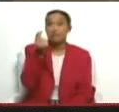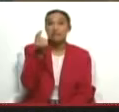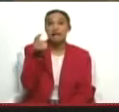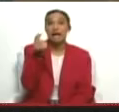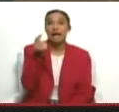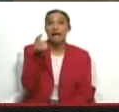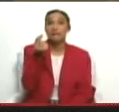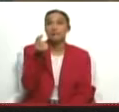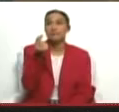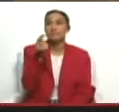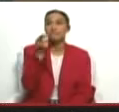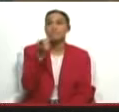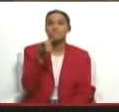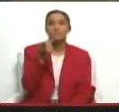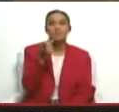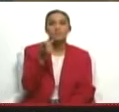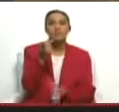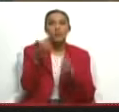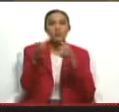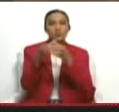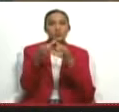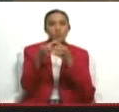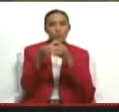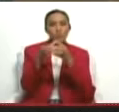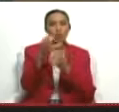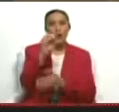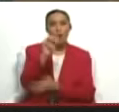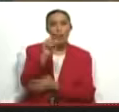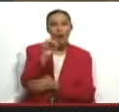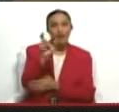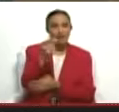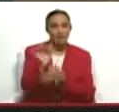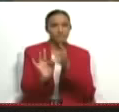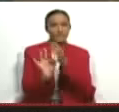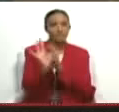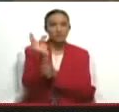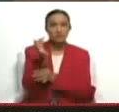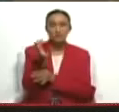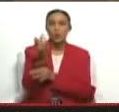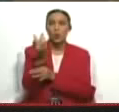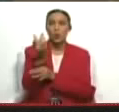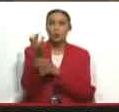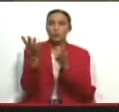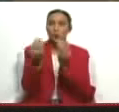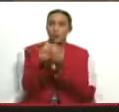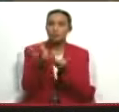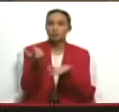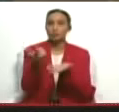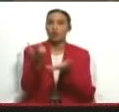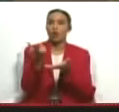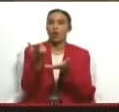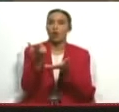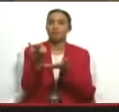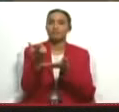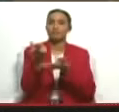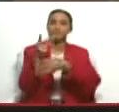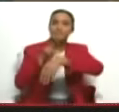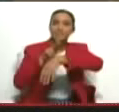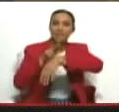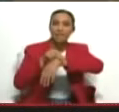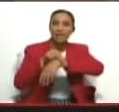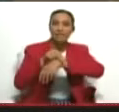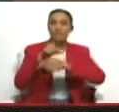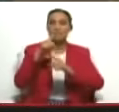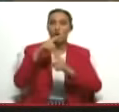una ong que se vincule a organismos internacionales como la Cruz Roja entre otros